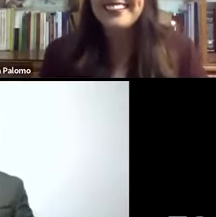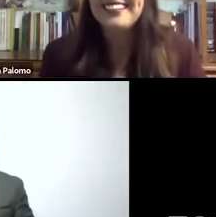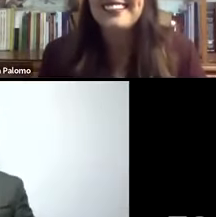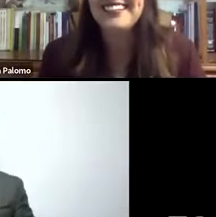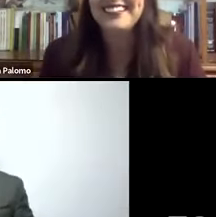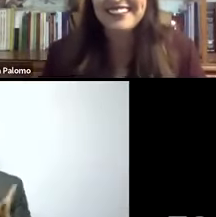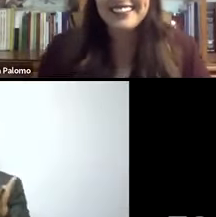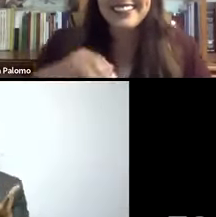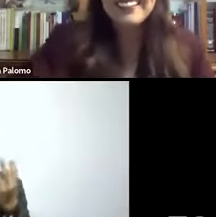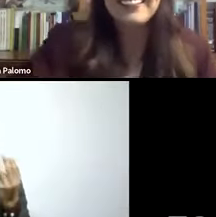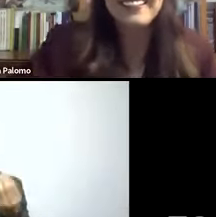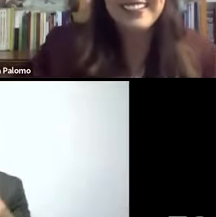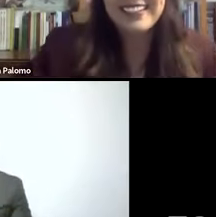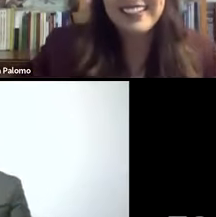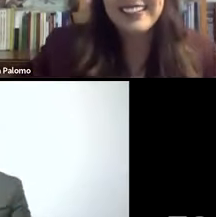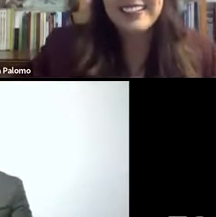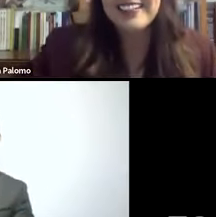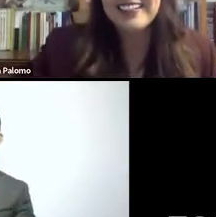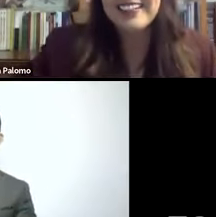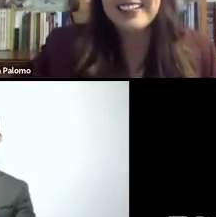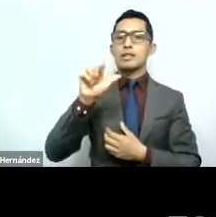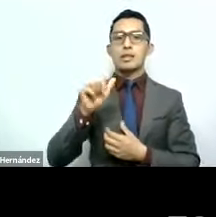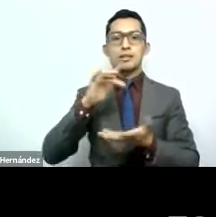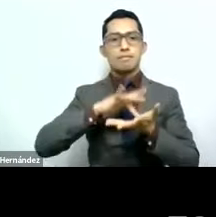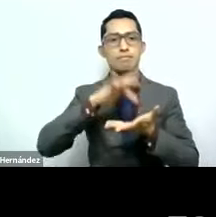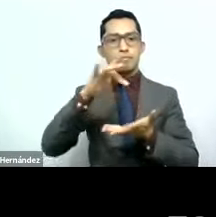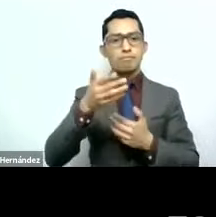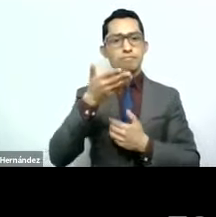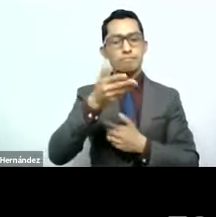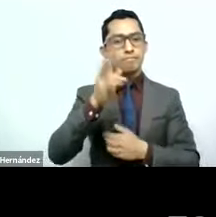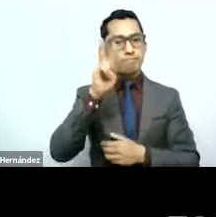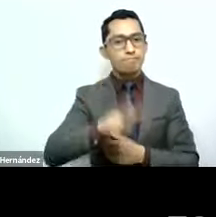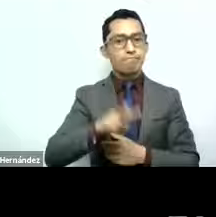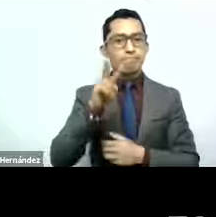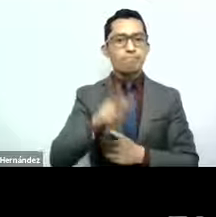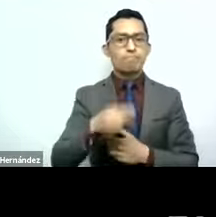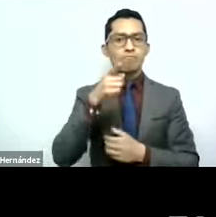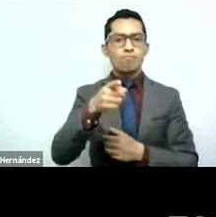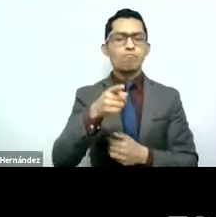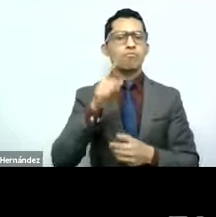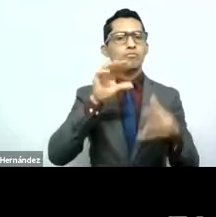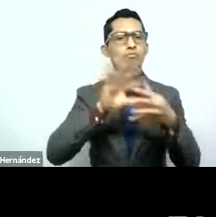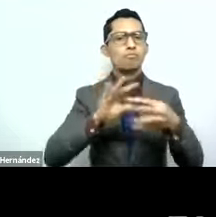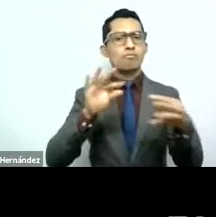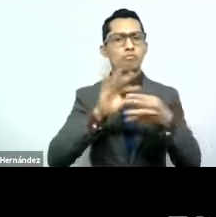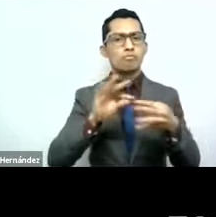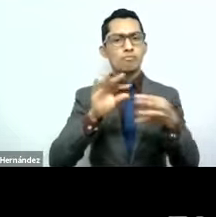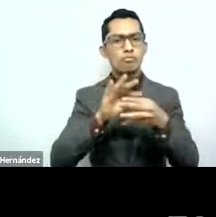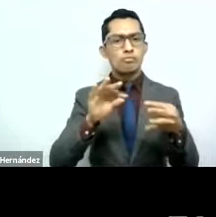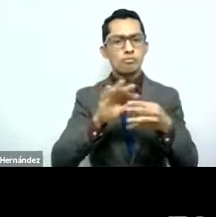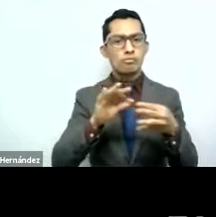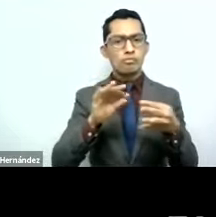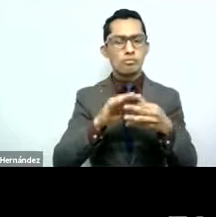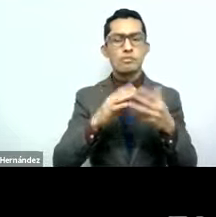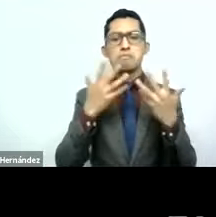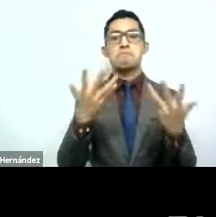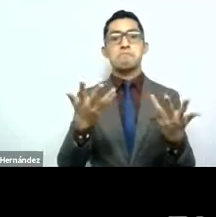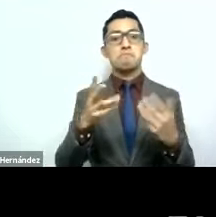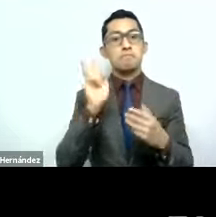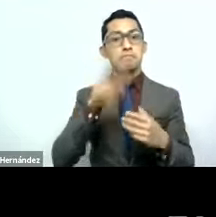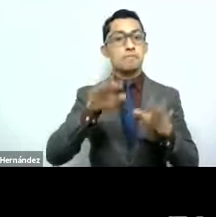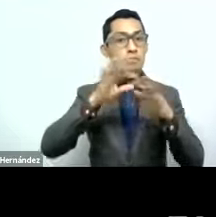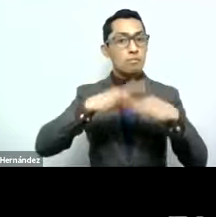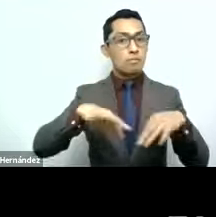Muchas gracias, Cecilia. Sin duda, pues planteas unos temas muy, muy